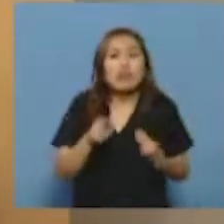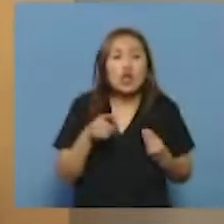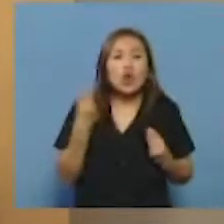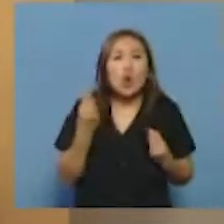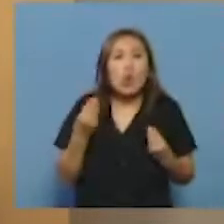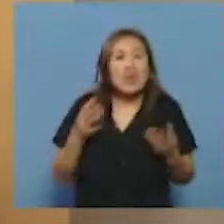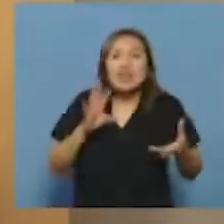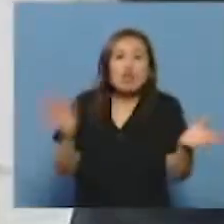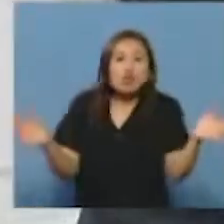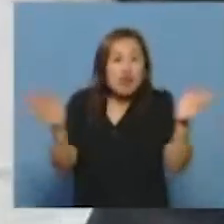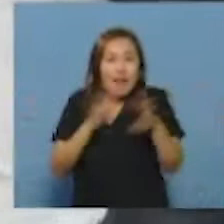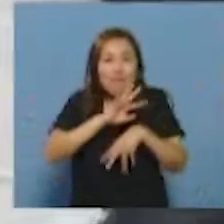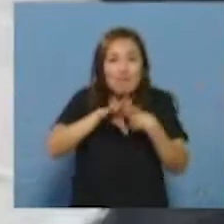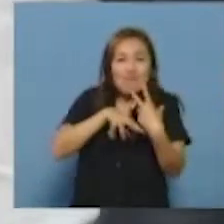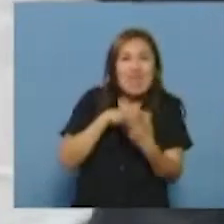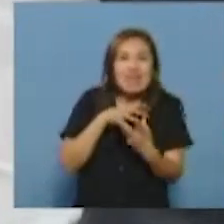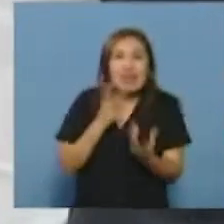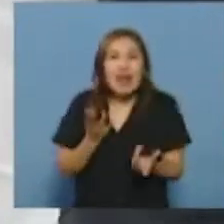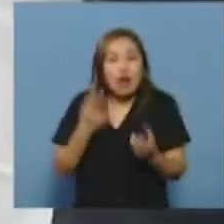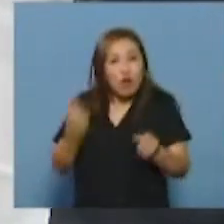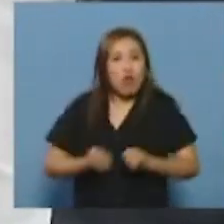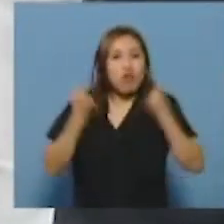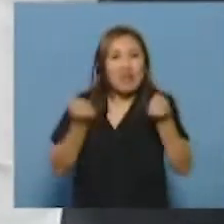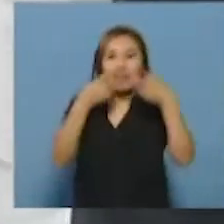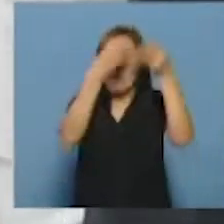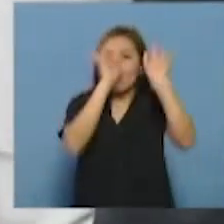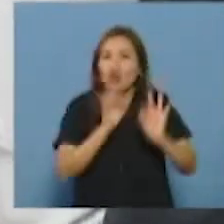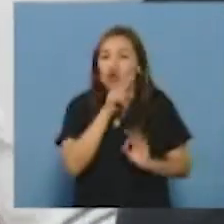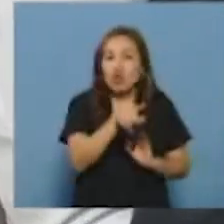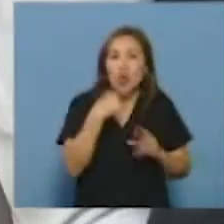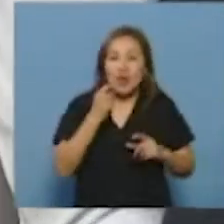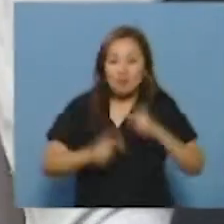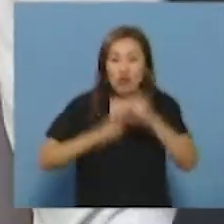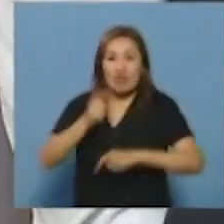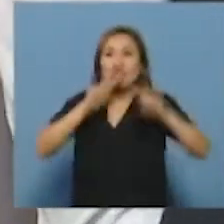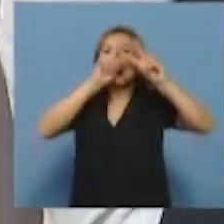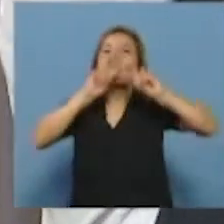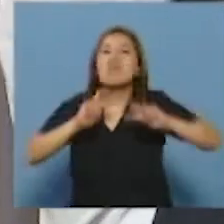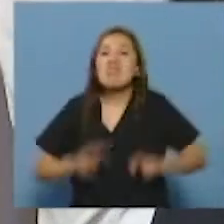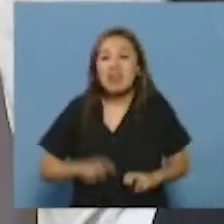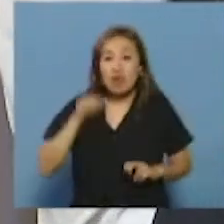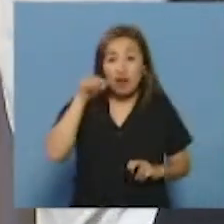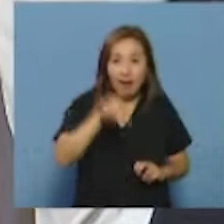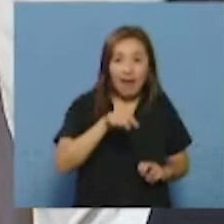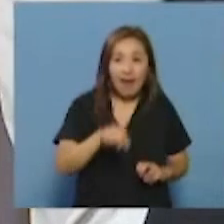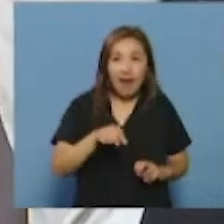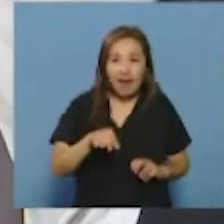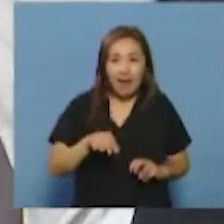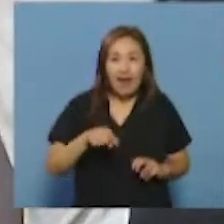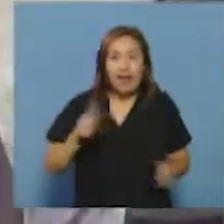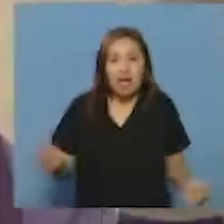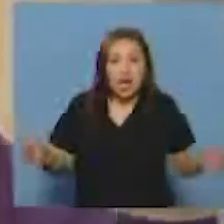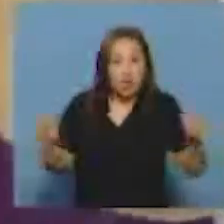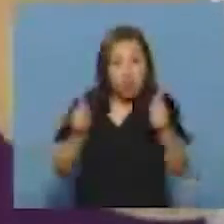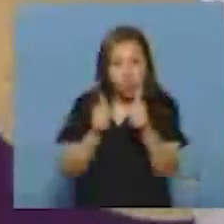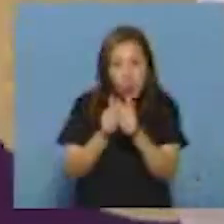es una mezcla. Realmente lo fuerte de estos trabajos es el proceso de investigación, en el cual